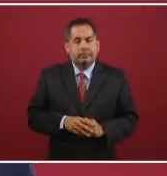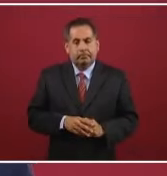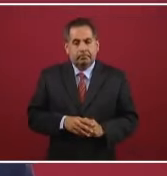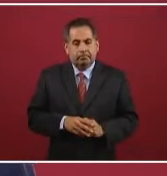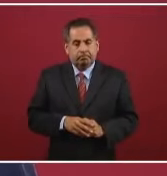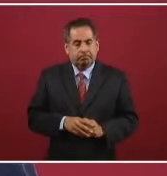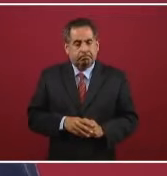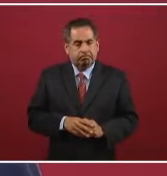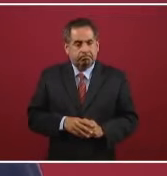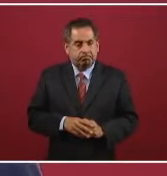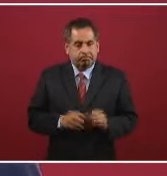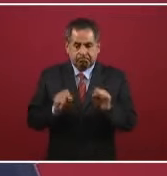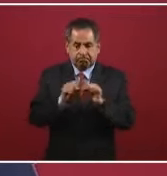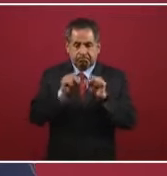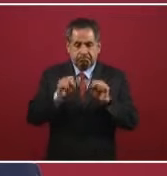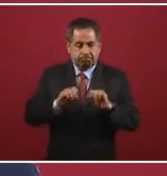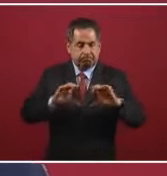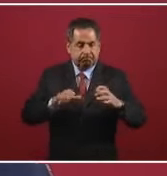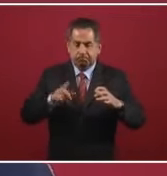político